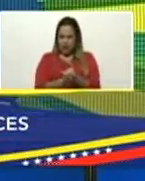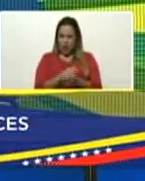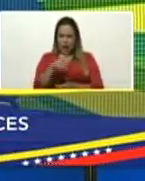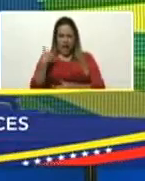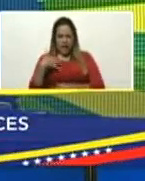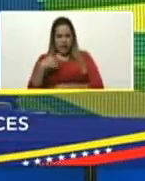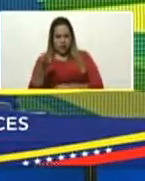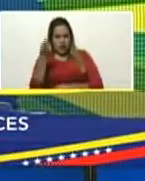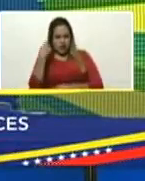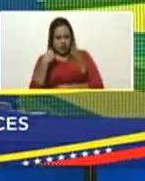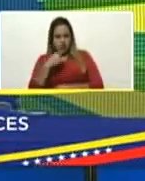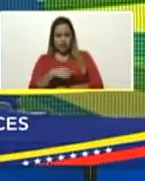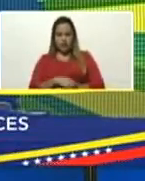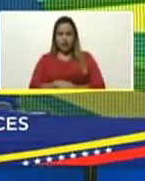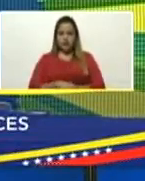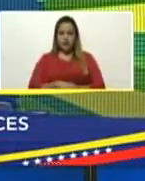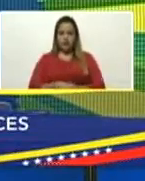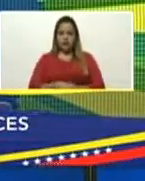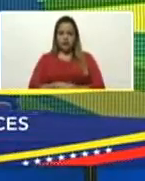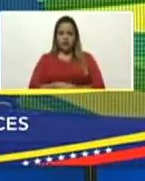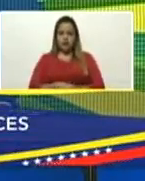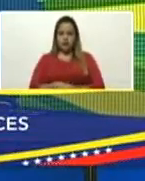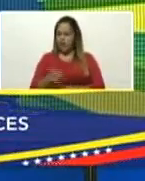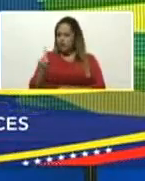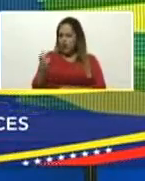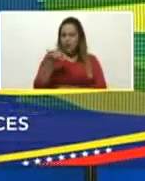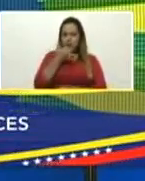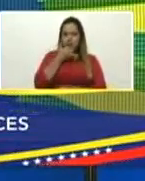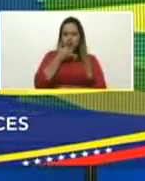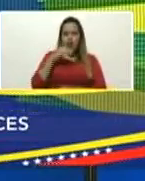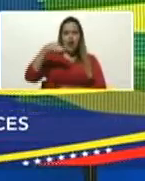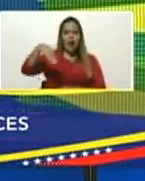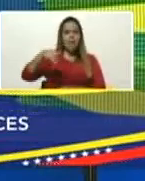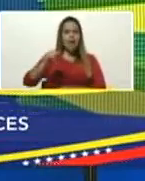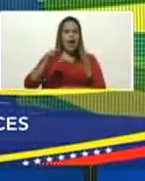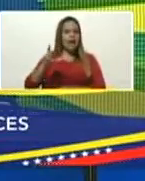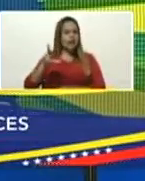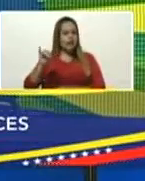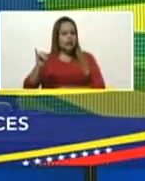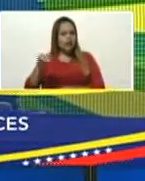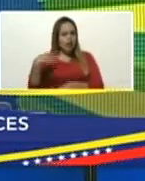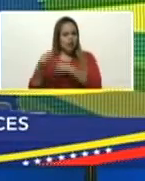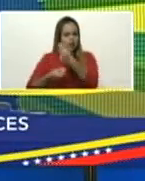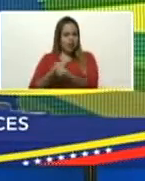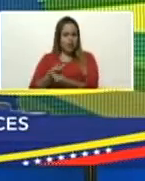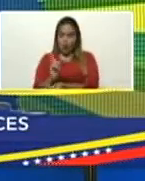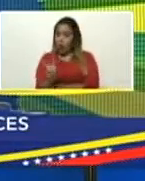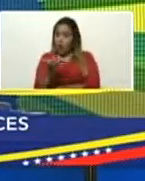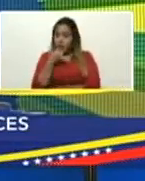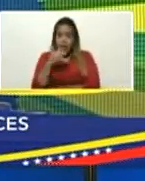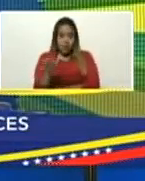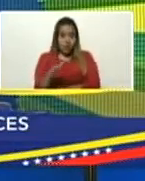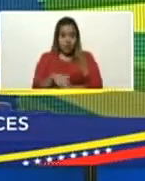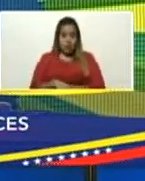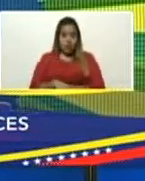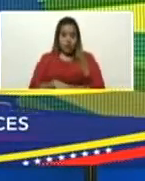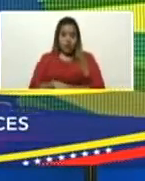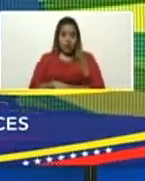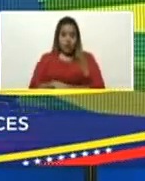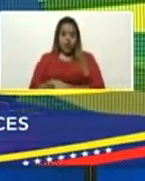ayer que no era un error que Macri cometía, ¿no? Era una